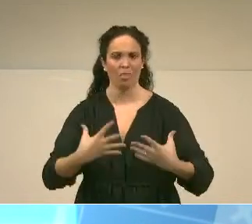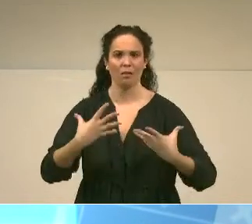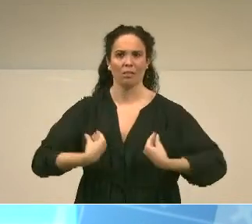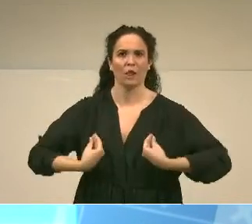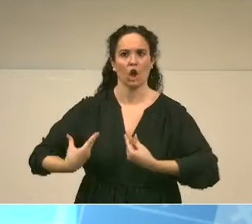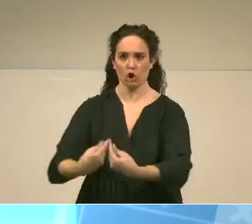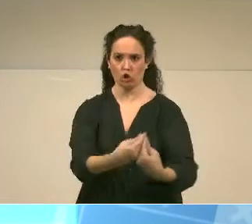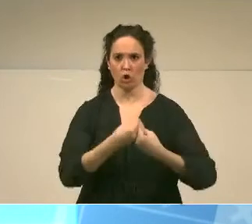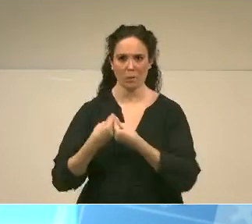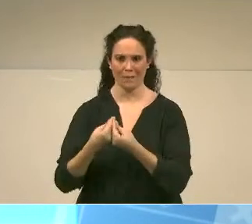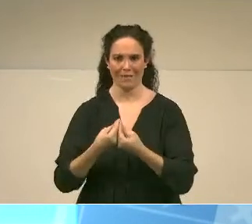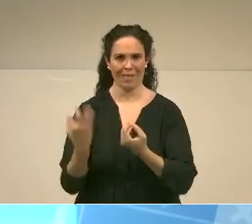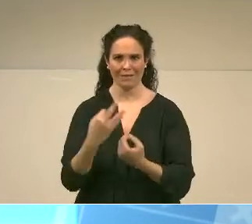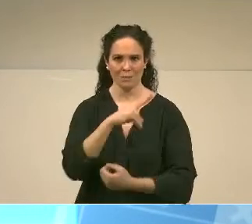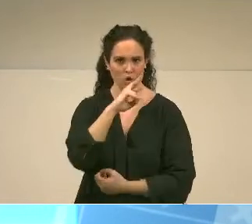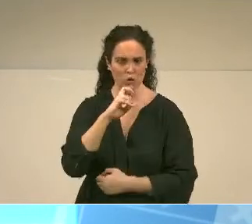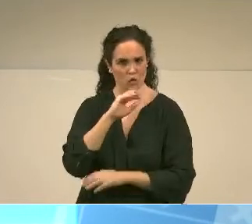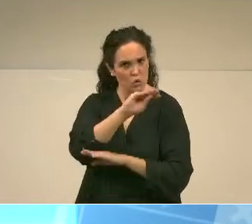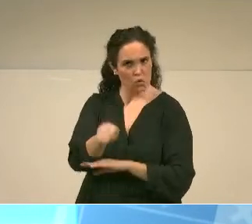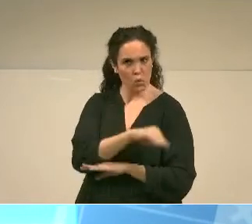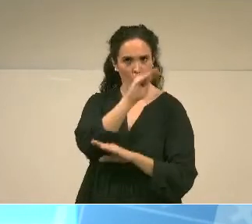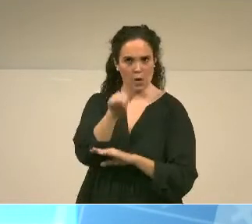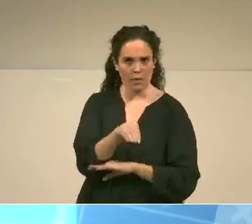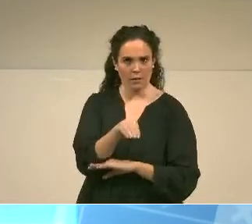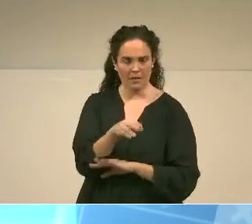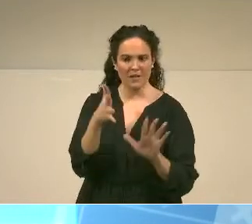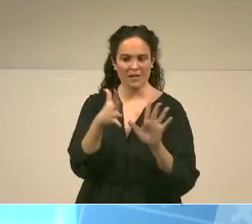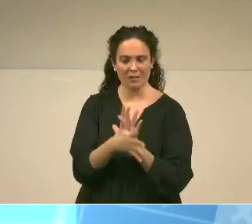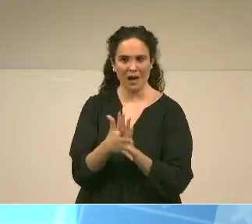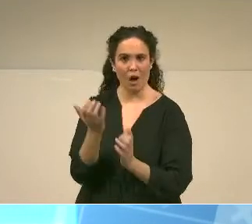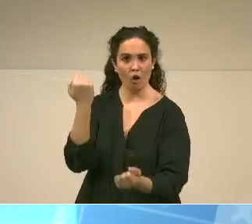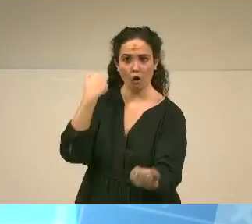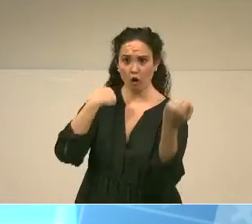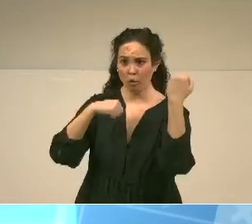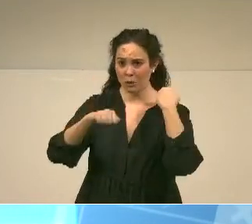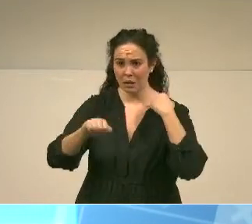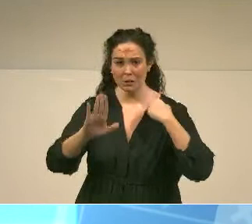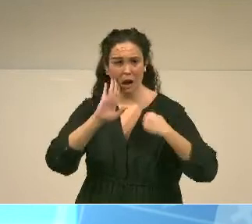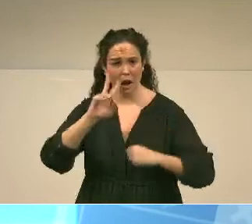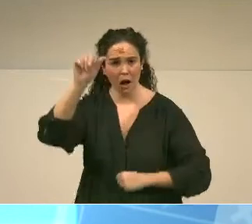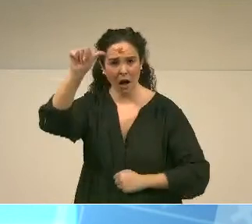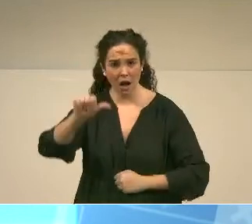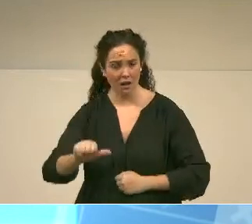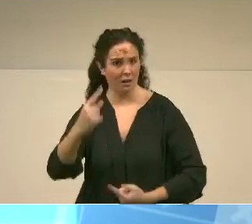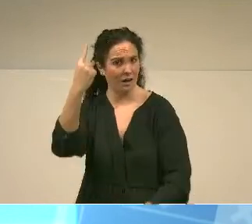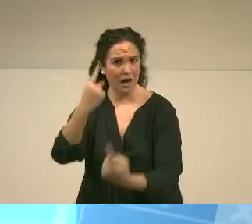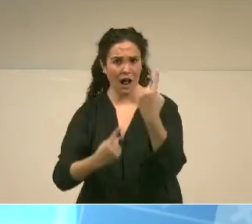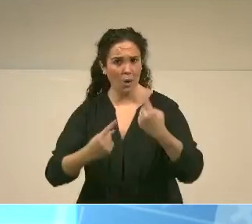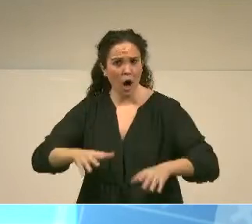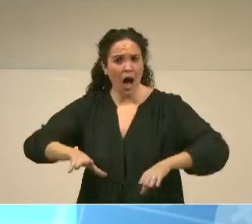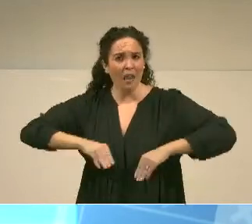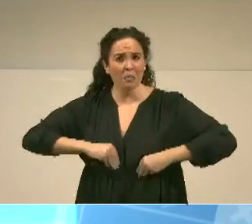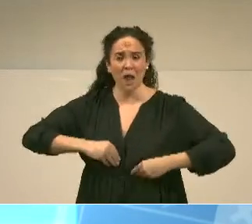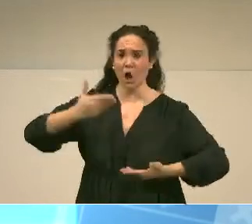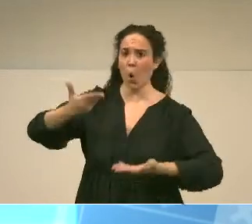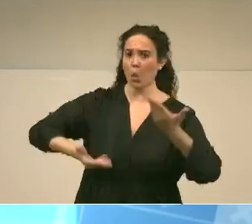bermatzea da. Beraz, ezin dugu onartu modu nahita egiten den modu batean arau horiek ez betetzea